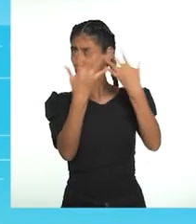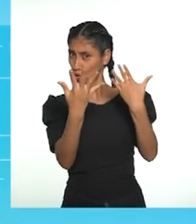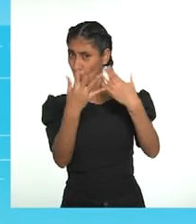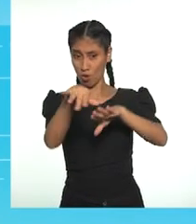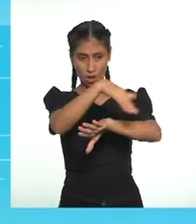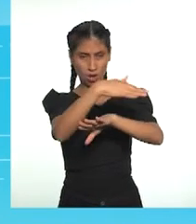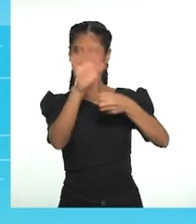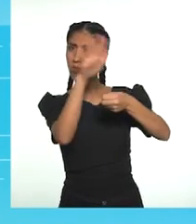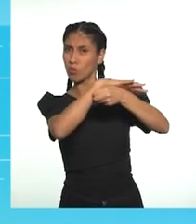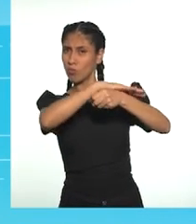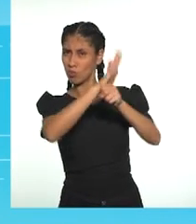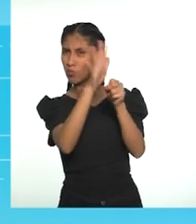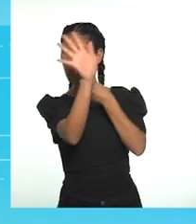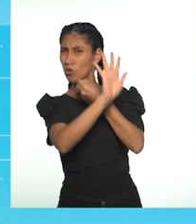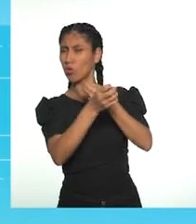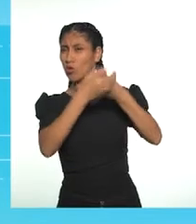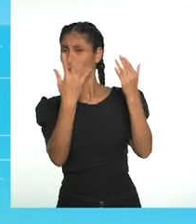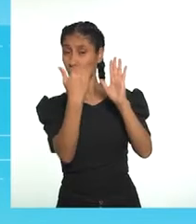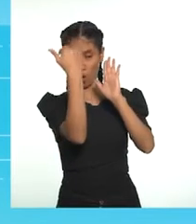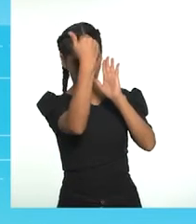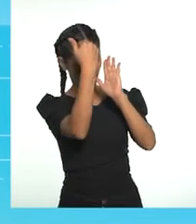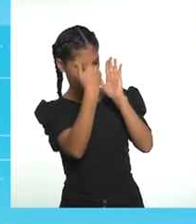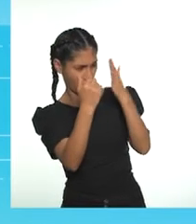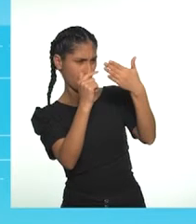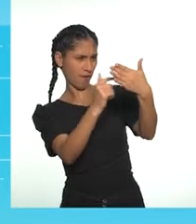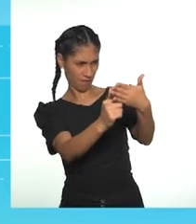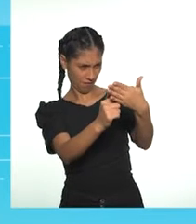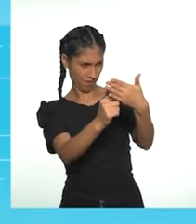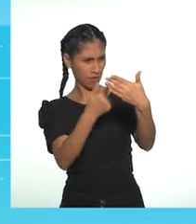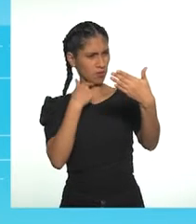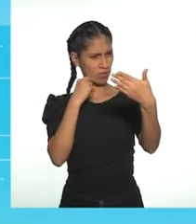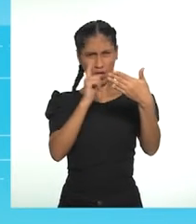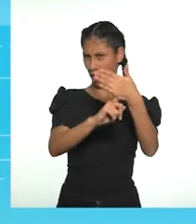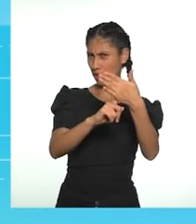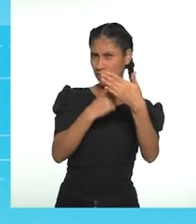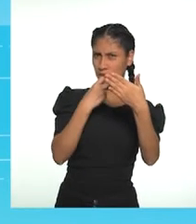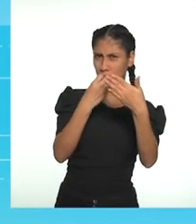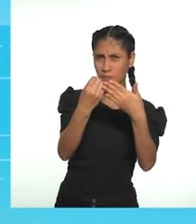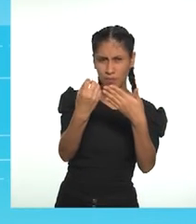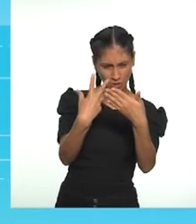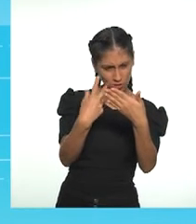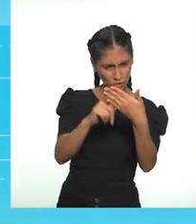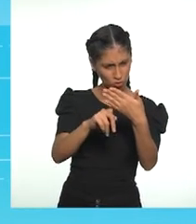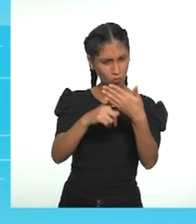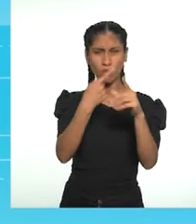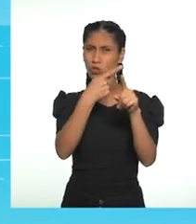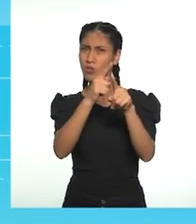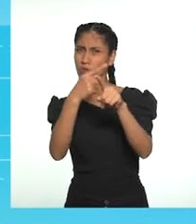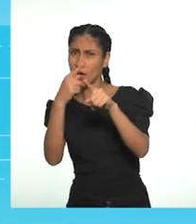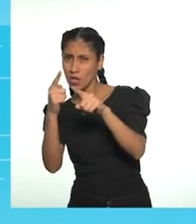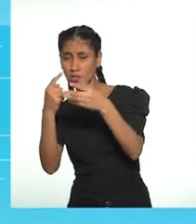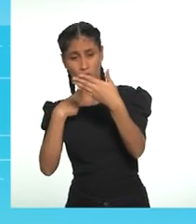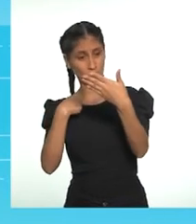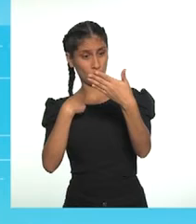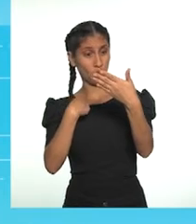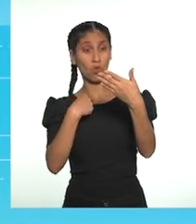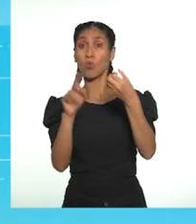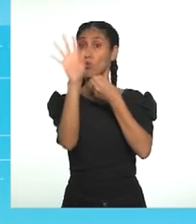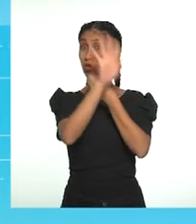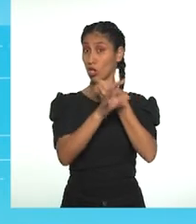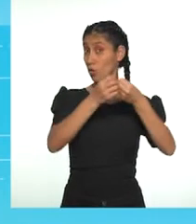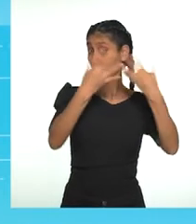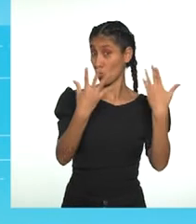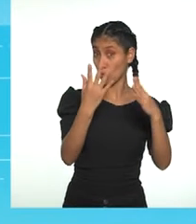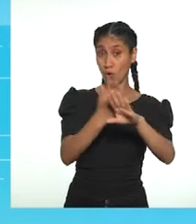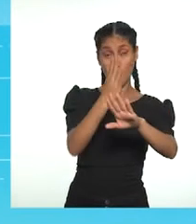en el transporte público. Profesor, en este caso solo tenemos directamente las instrucciones y no una sección de ingredientes